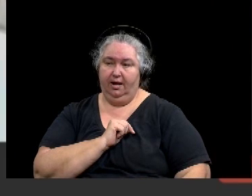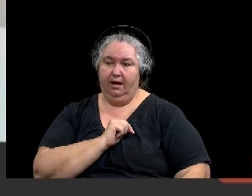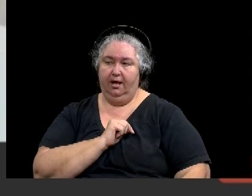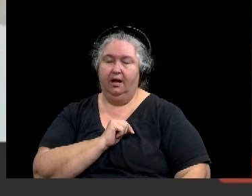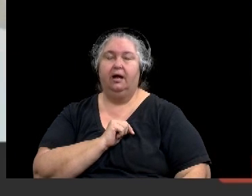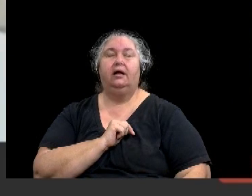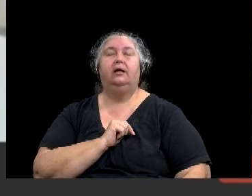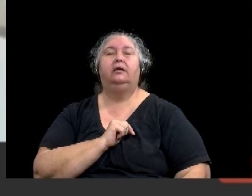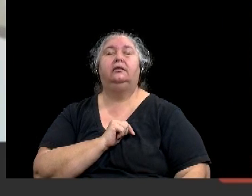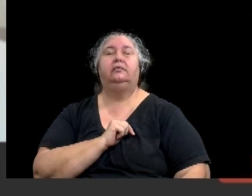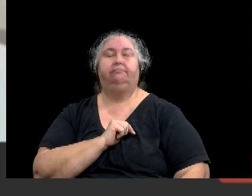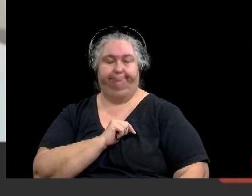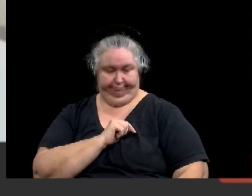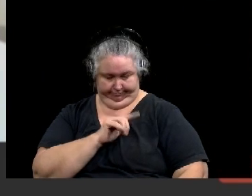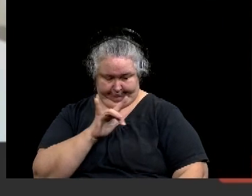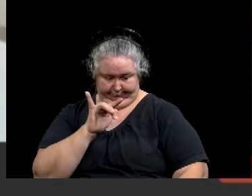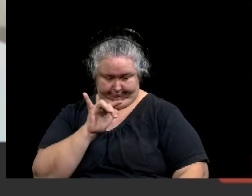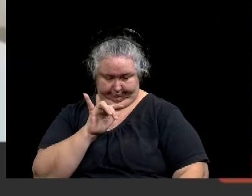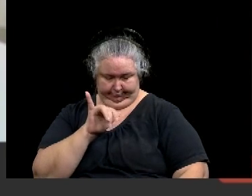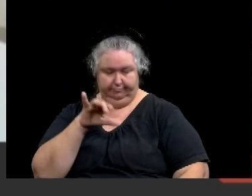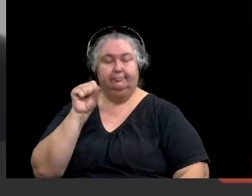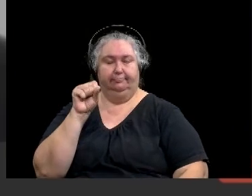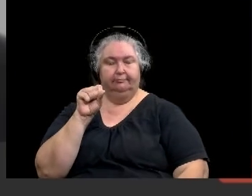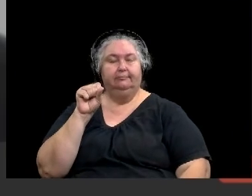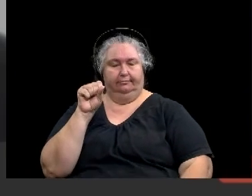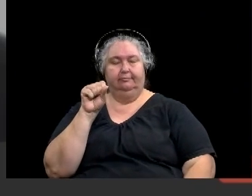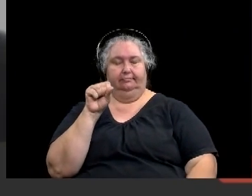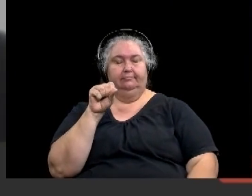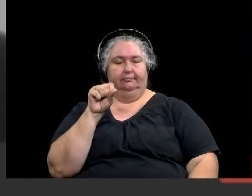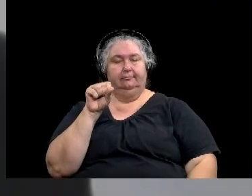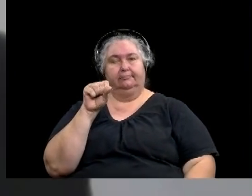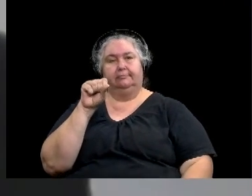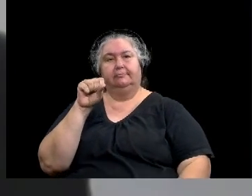que han estado hospitalizado en este tiempo